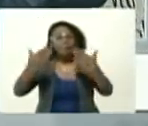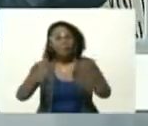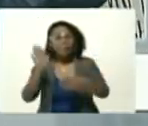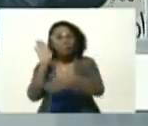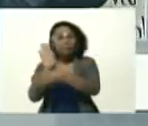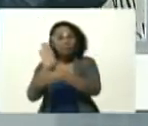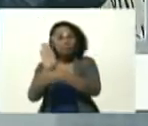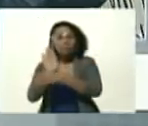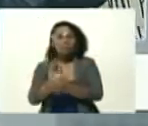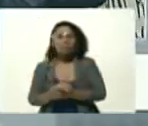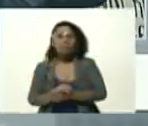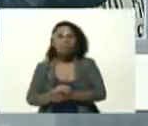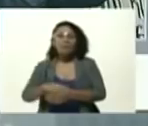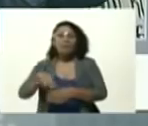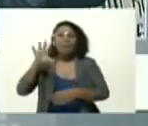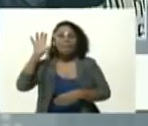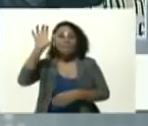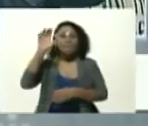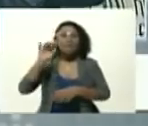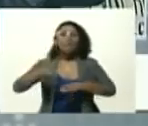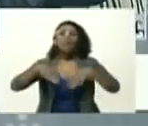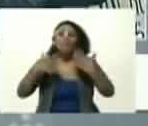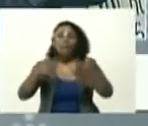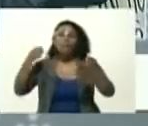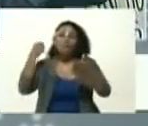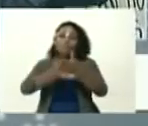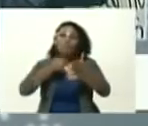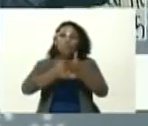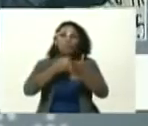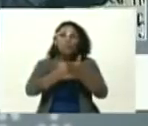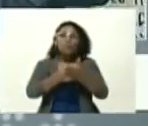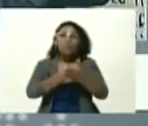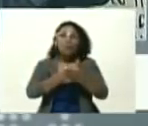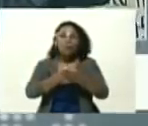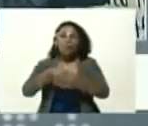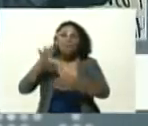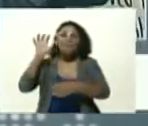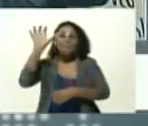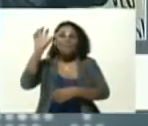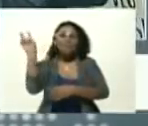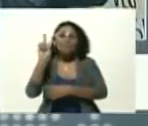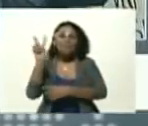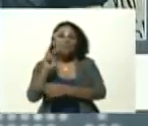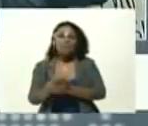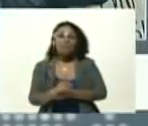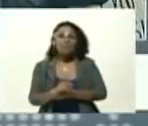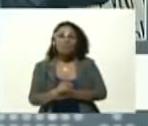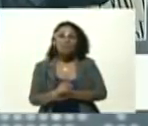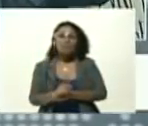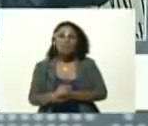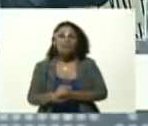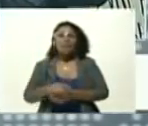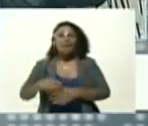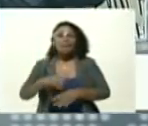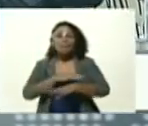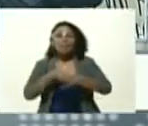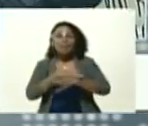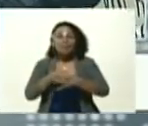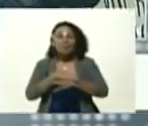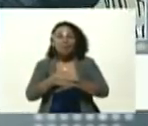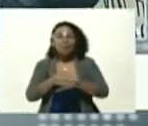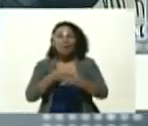cuidar, patria por la cual luchar, patria Venezuela. César Trompi, Jacqueline